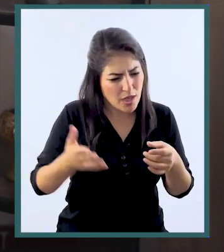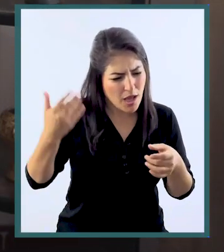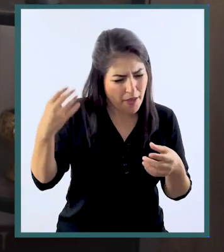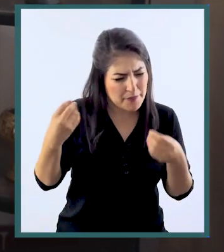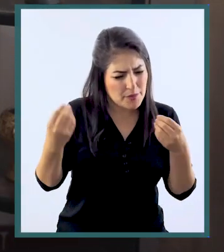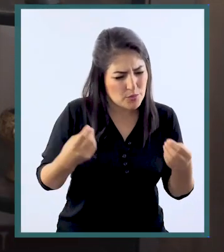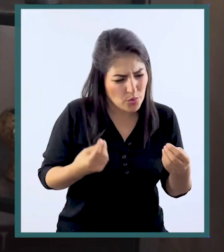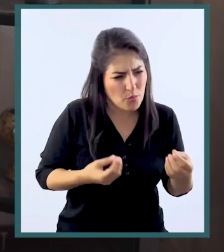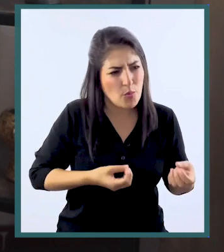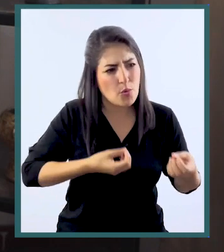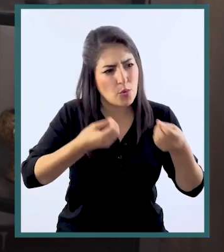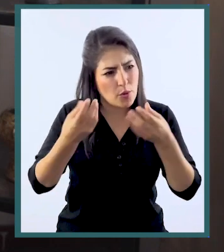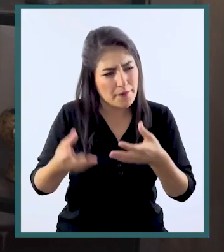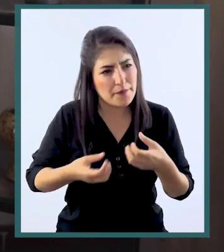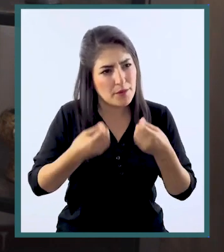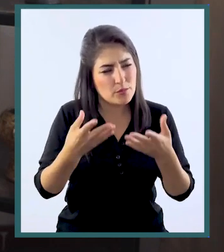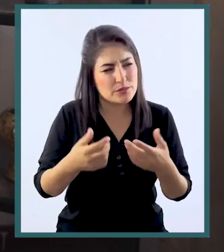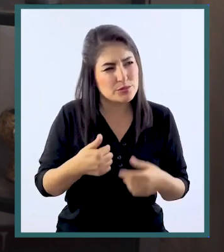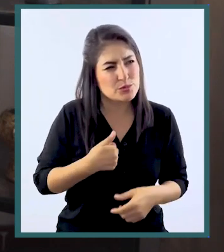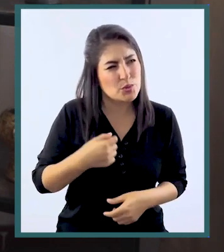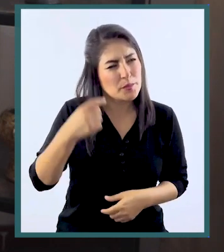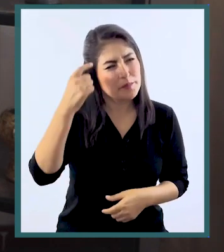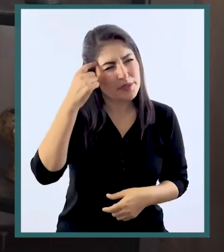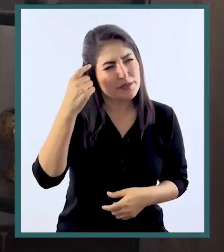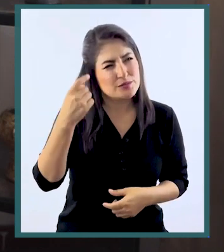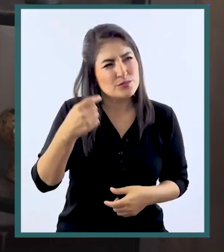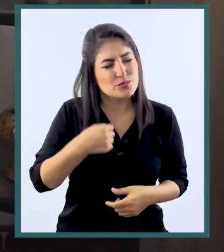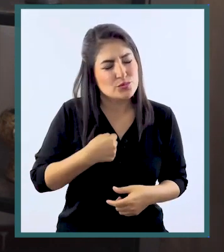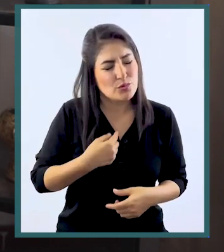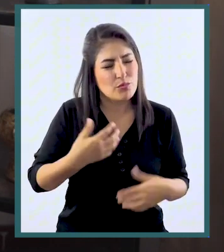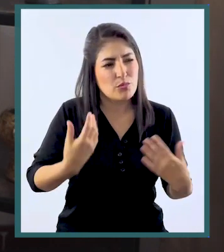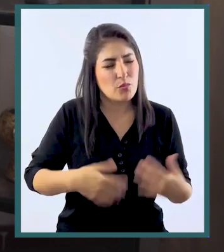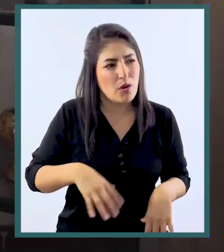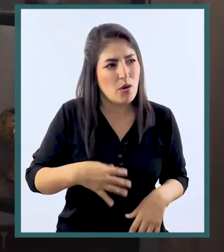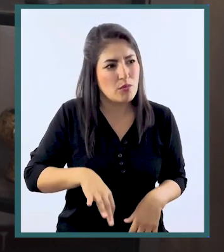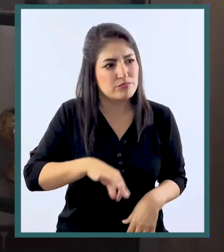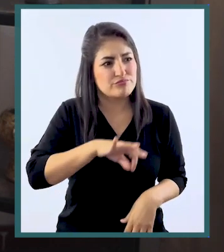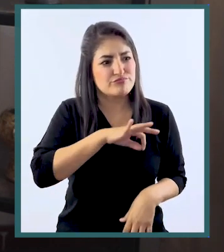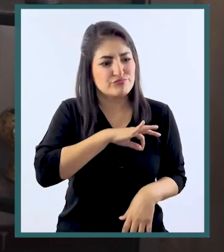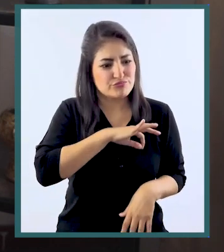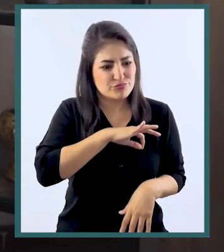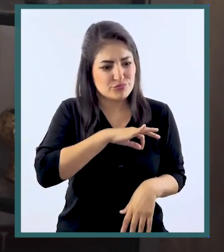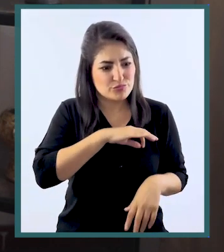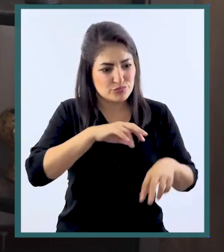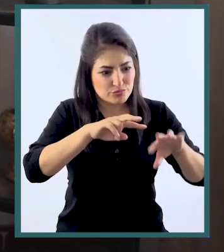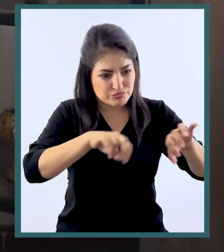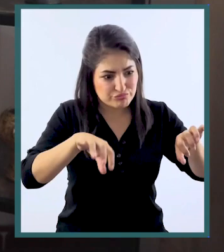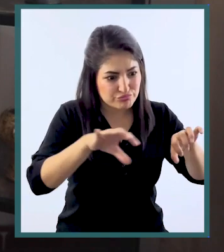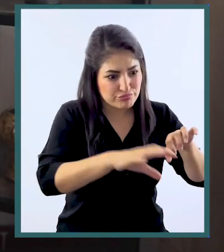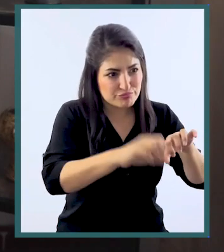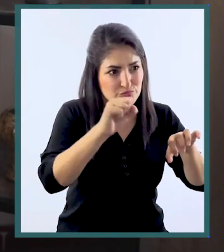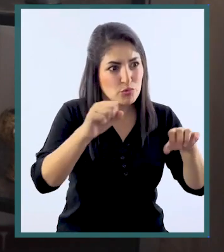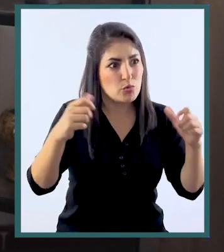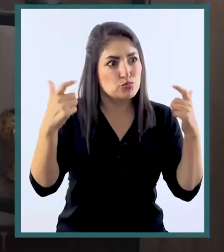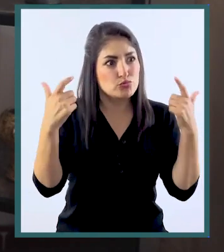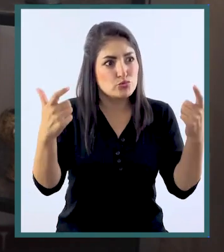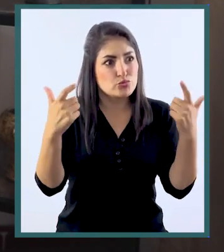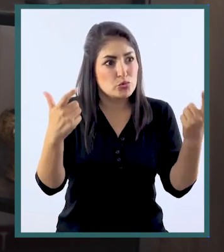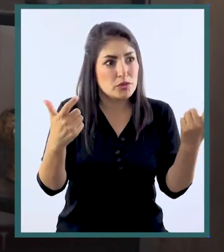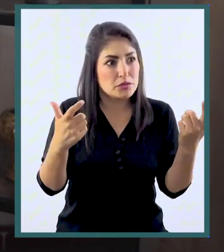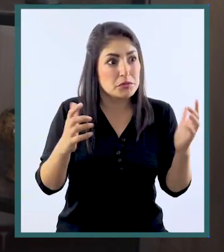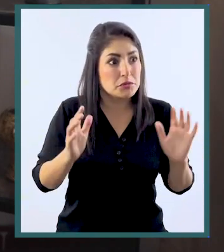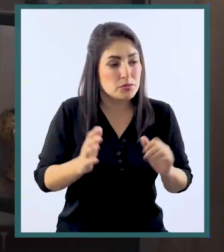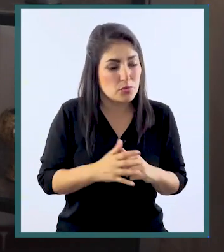¿no? Y yo creo que tuve la suerte, el privilegio de que me tocó, como le pudo haber tocado a